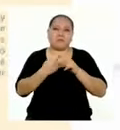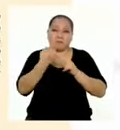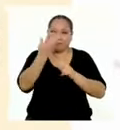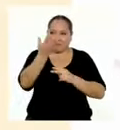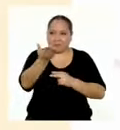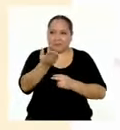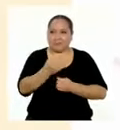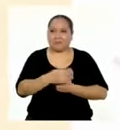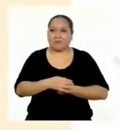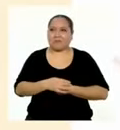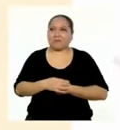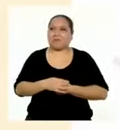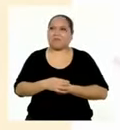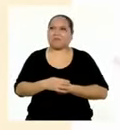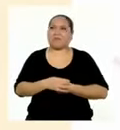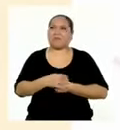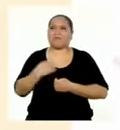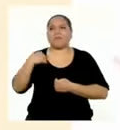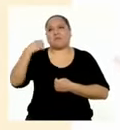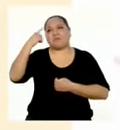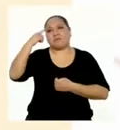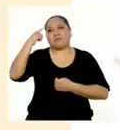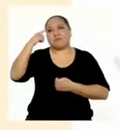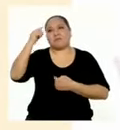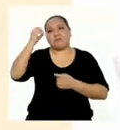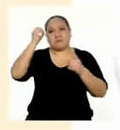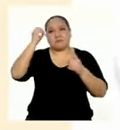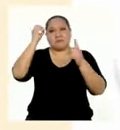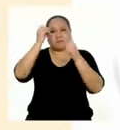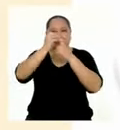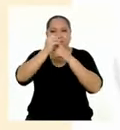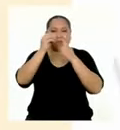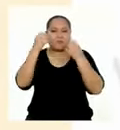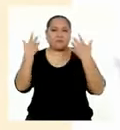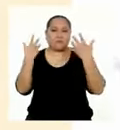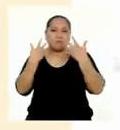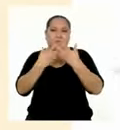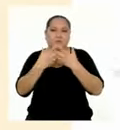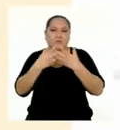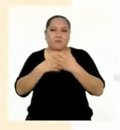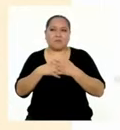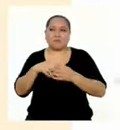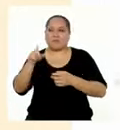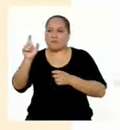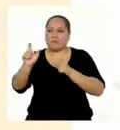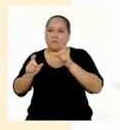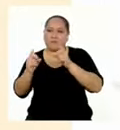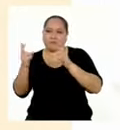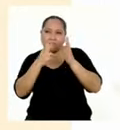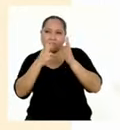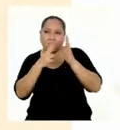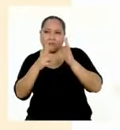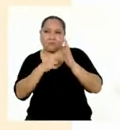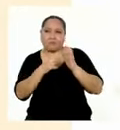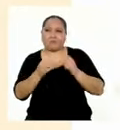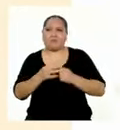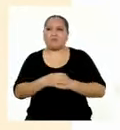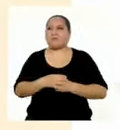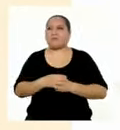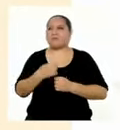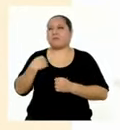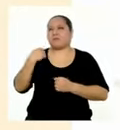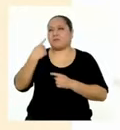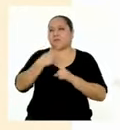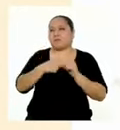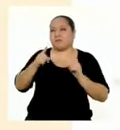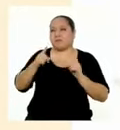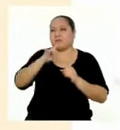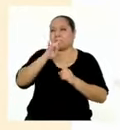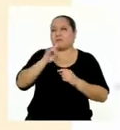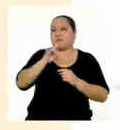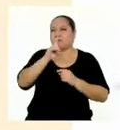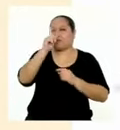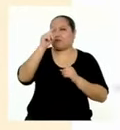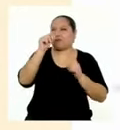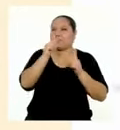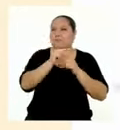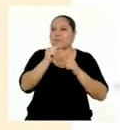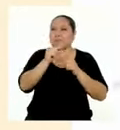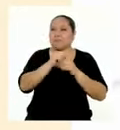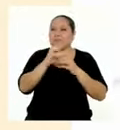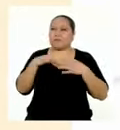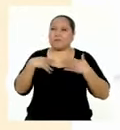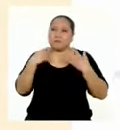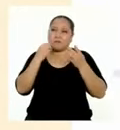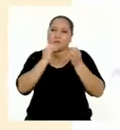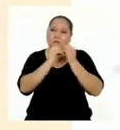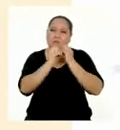empieza tú. Me parece que el propósito está alineado y el destinatario también, profesora. Me percato de un solo término que